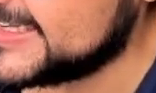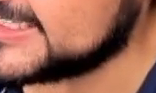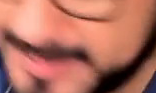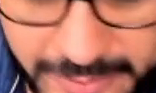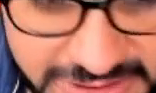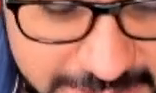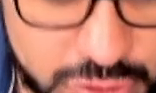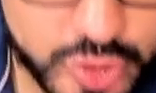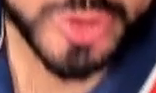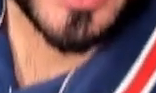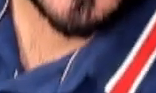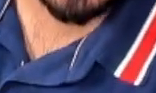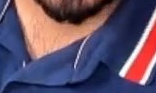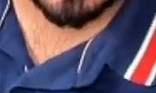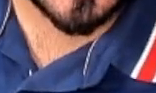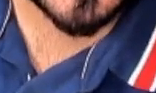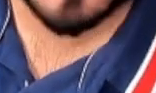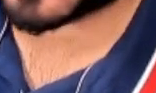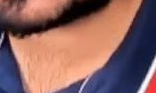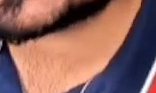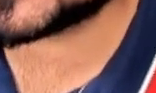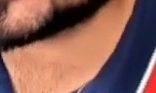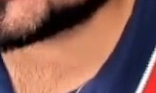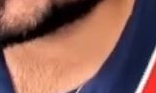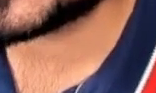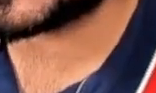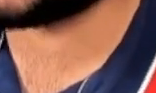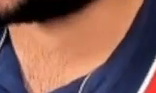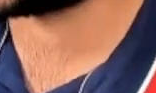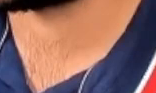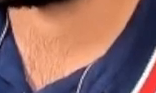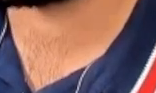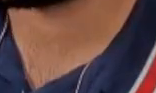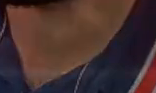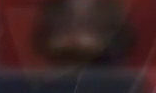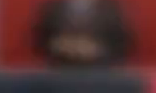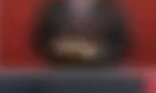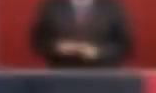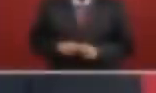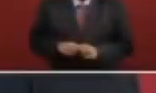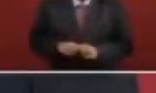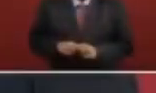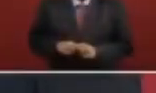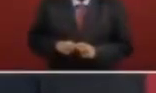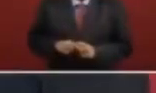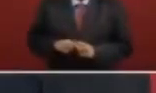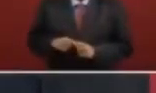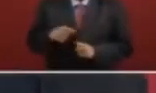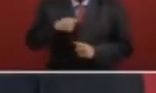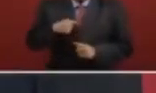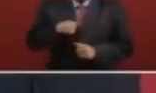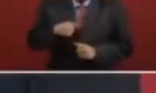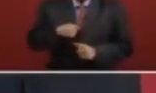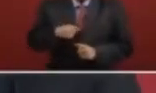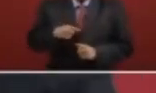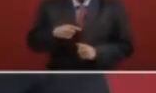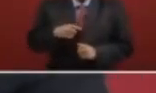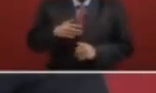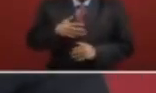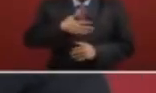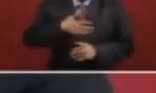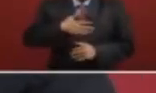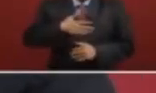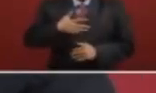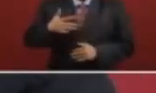personajes Vámonos amigos con el intro del vídeo regresamos con esta vídeo información tengo la dicha